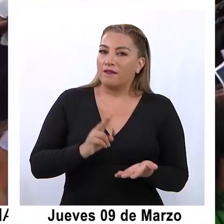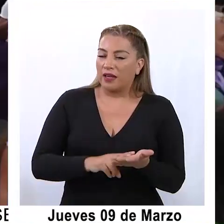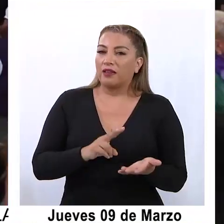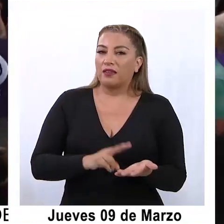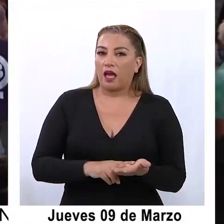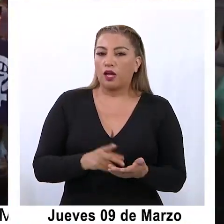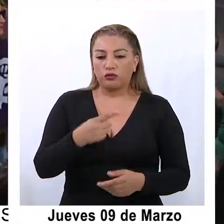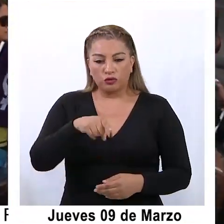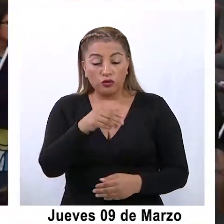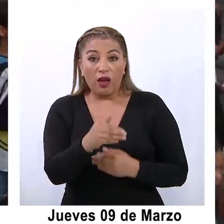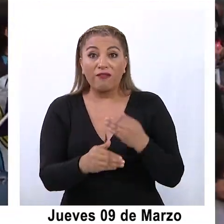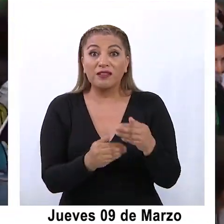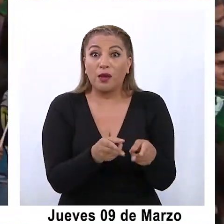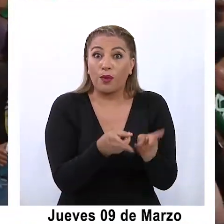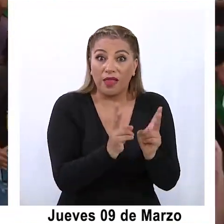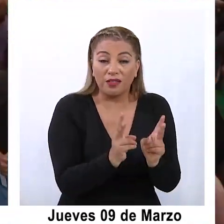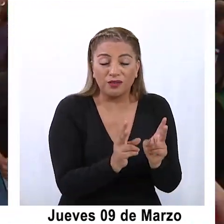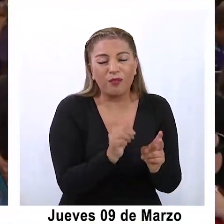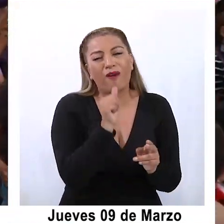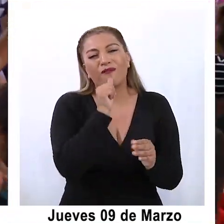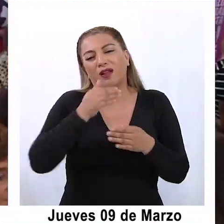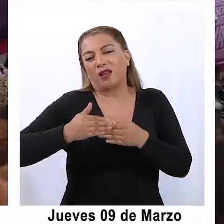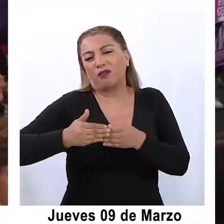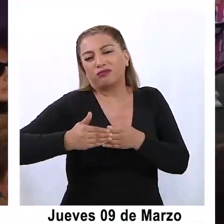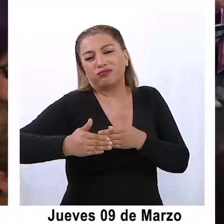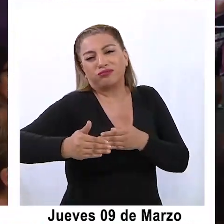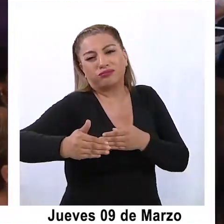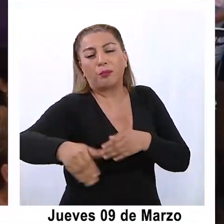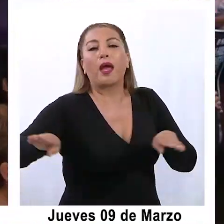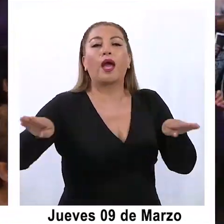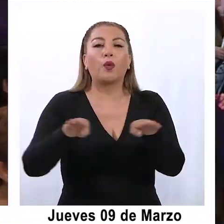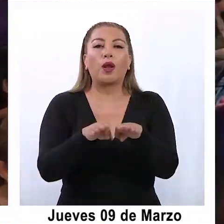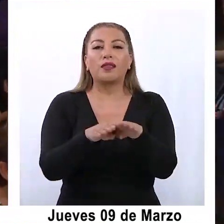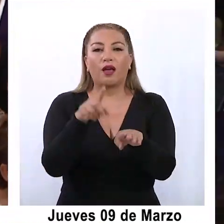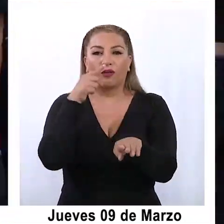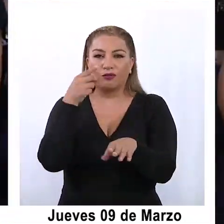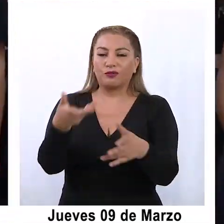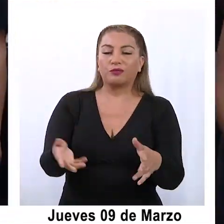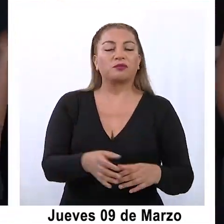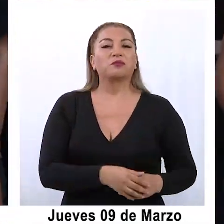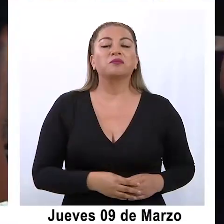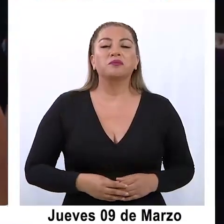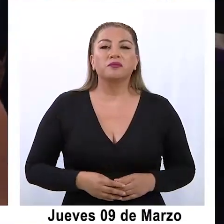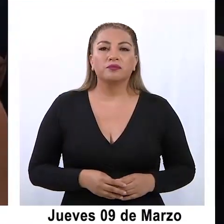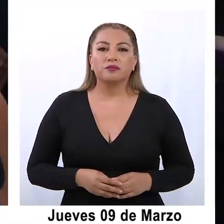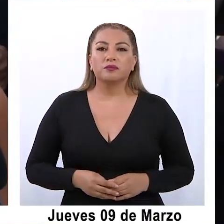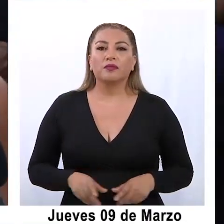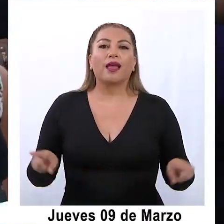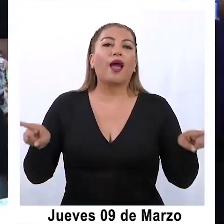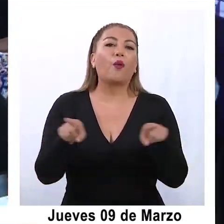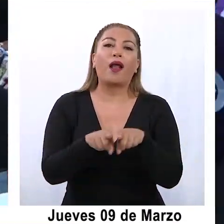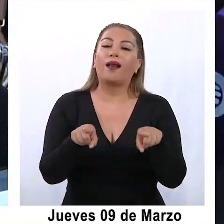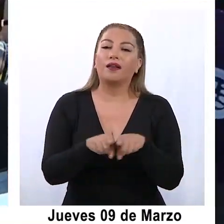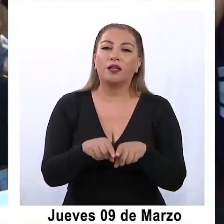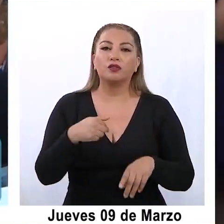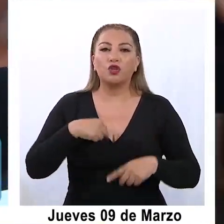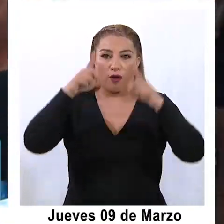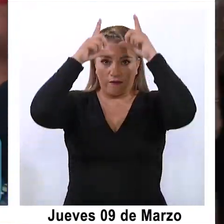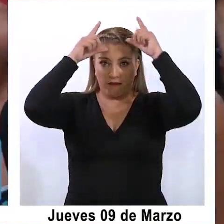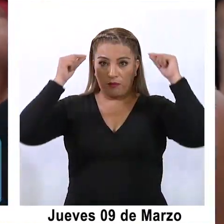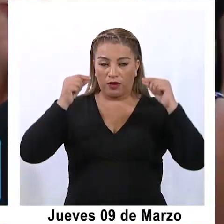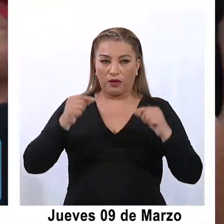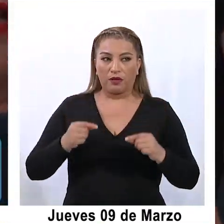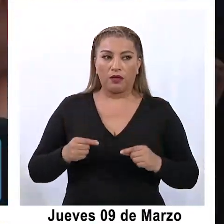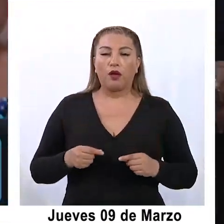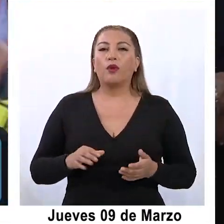ha avanzado en derechos, aún falta mucho para conseguir la igualdad. Sobre todo la igualdad. Yo soy enfermera y la